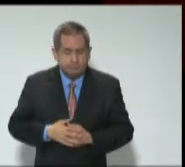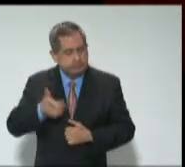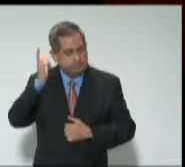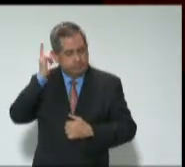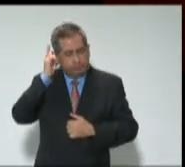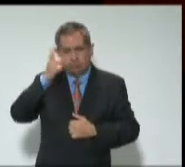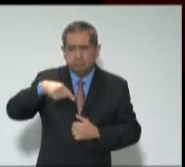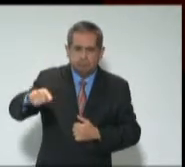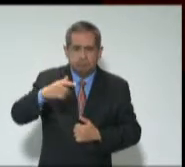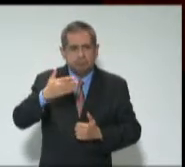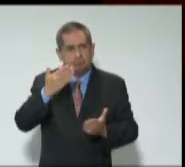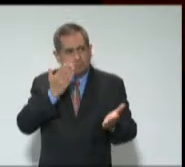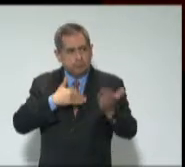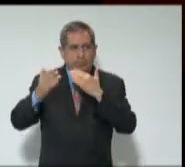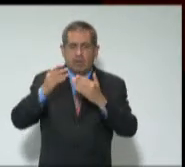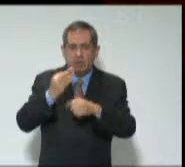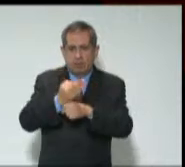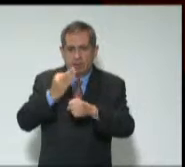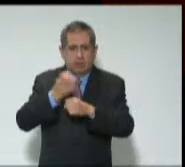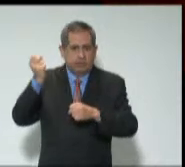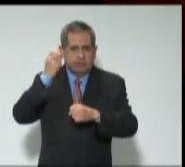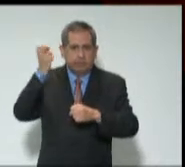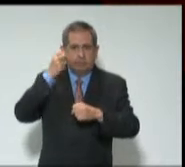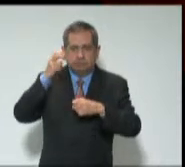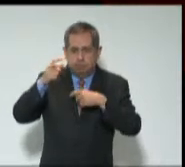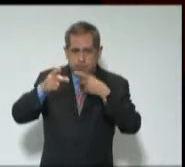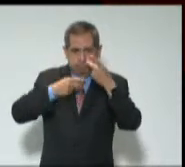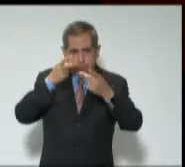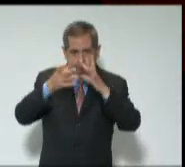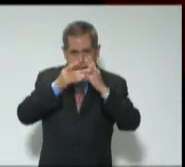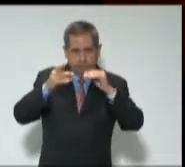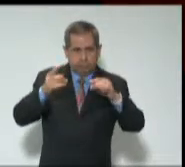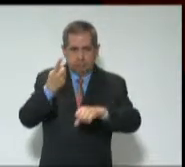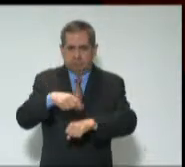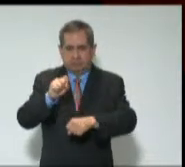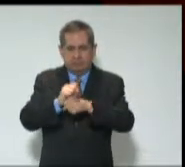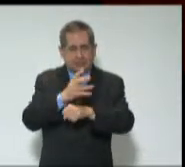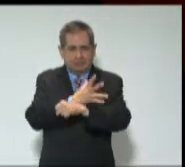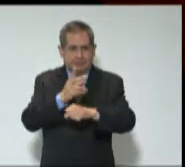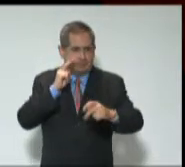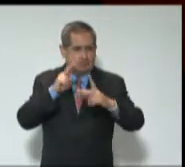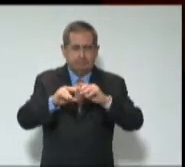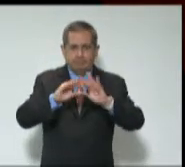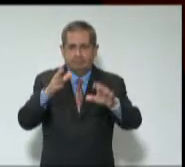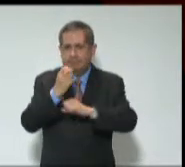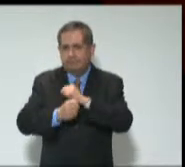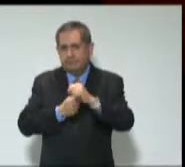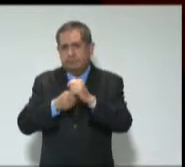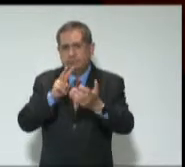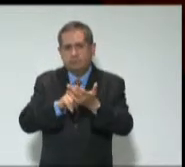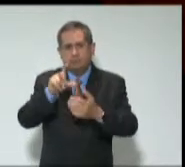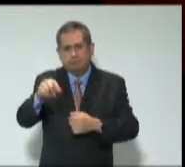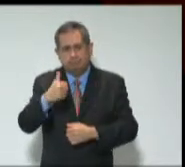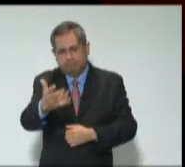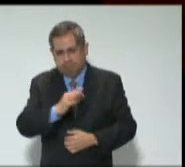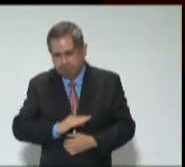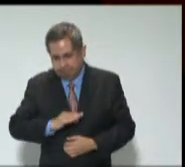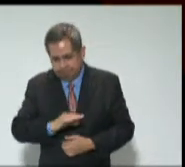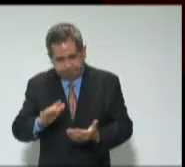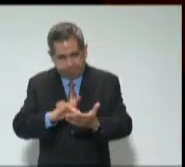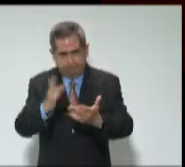éxito a los participantes en esta semana de transparencia 2020 muchísimas gracias y